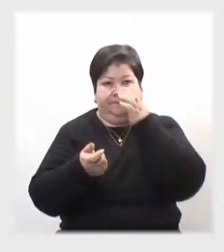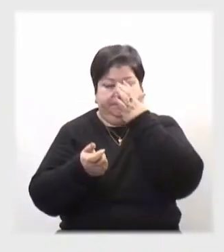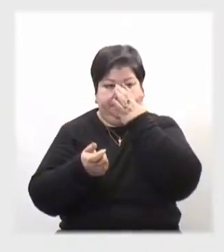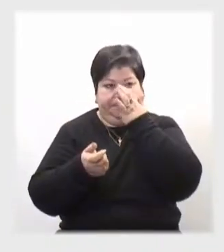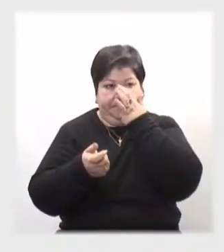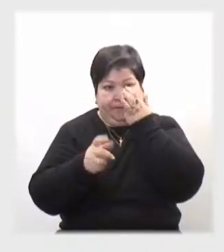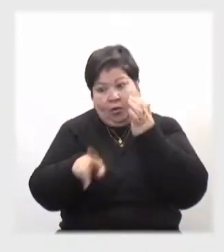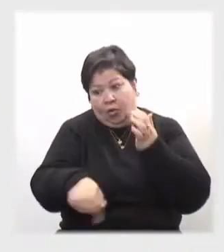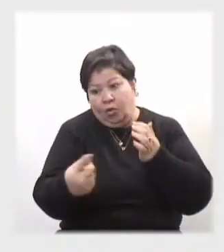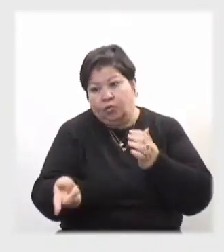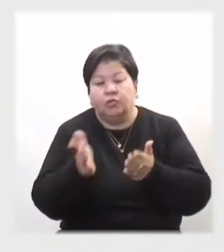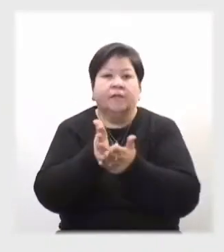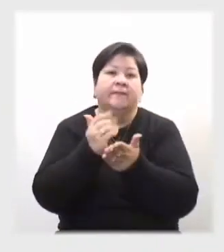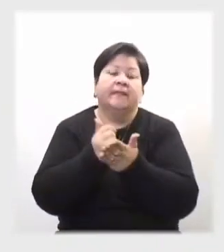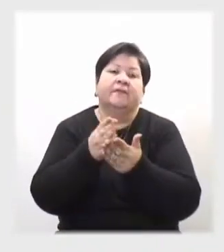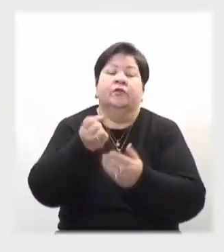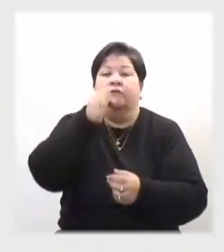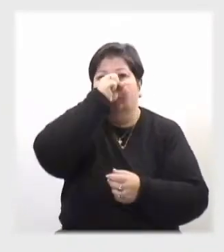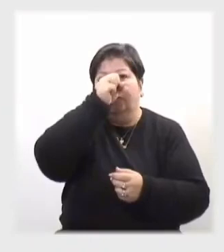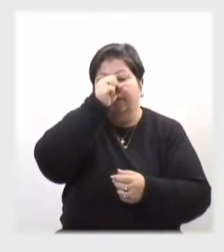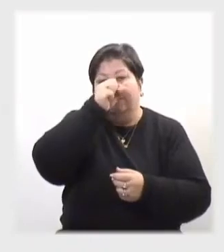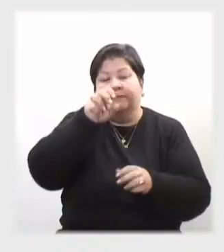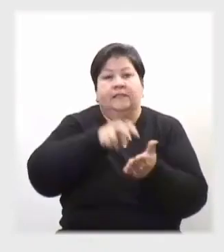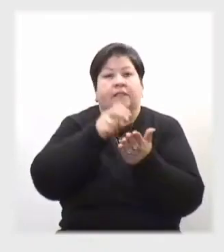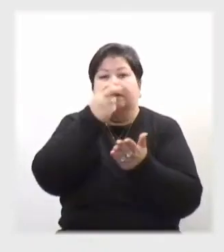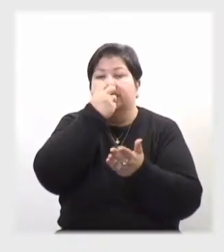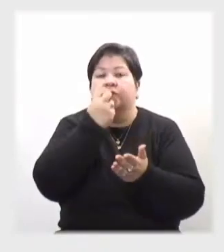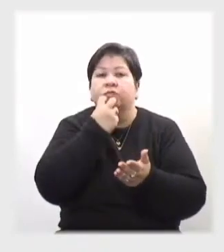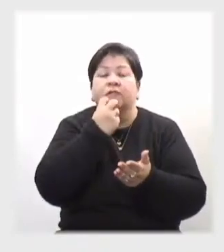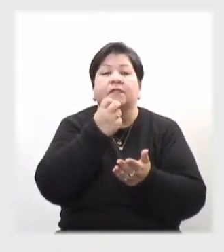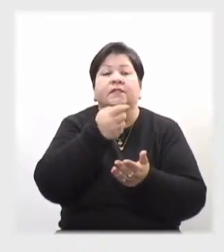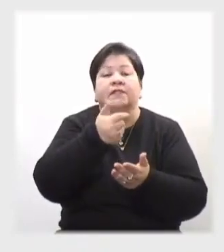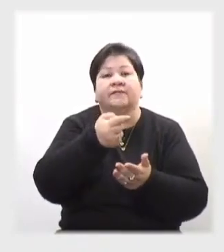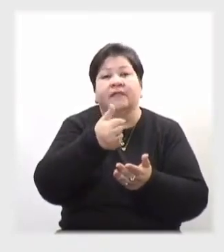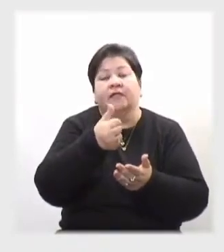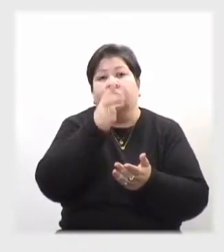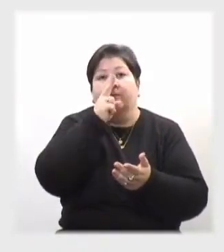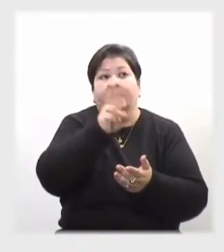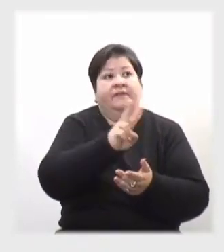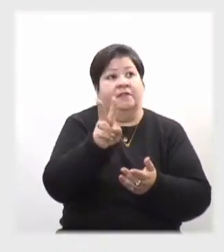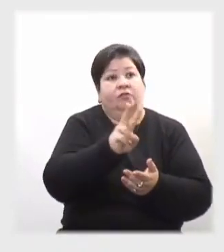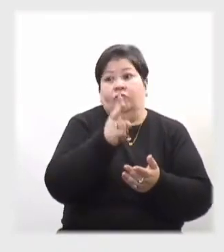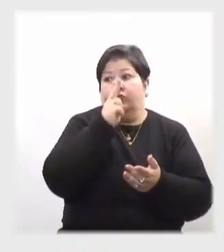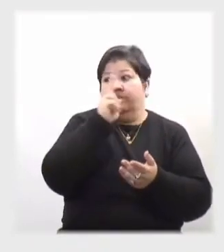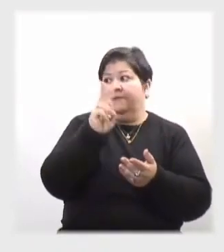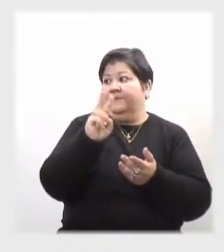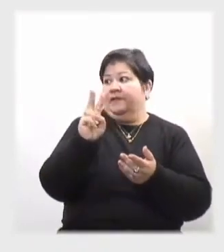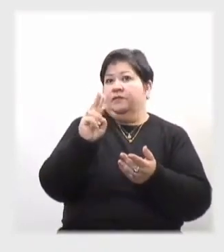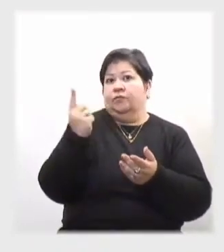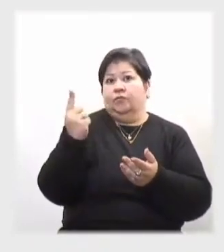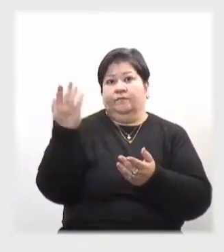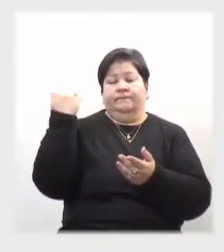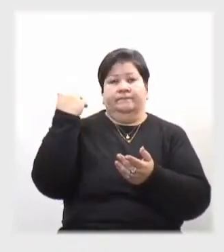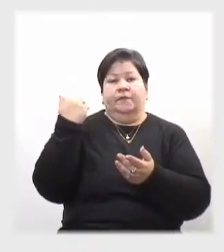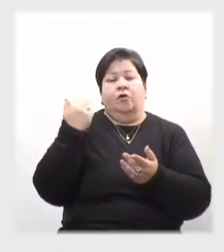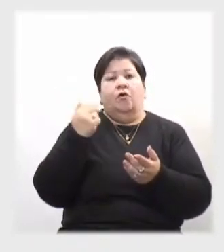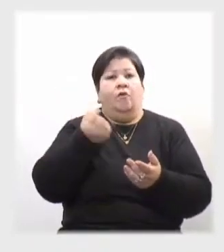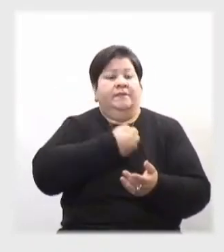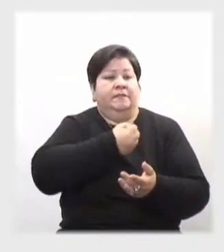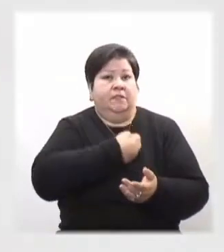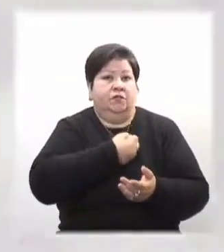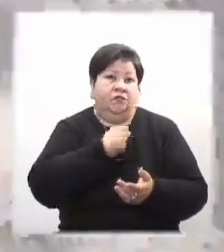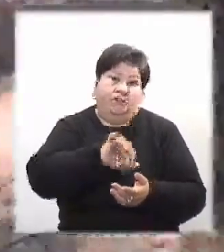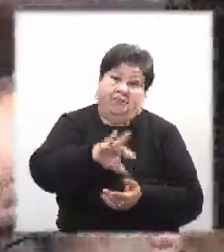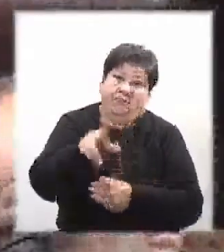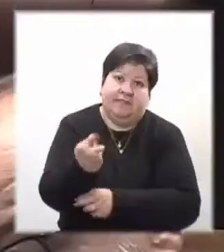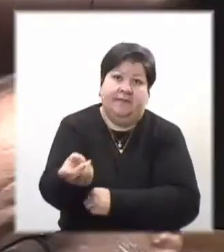otros departamentos como Florida San José y Ribera aumentó en el 2022 respecto al 2021 homicidio y rapiña